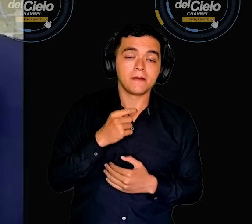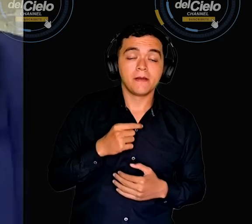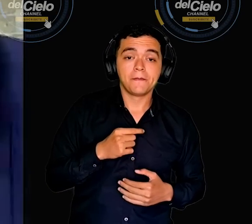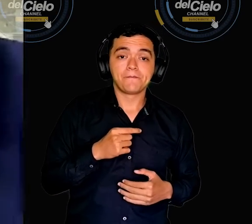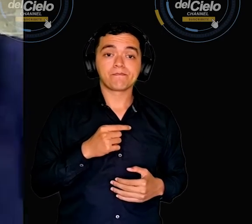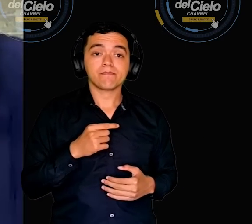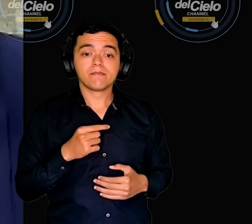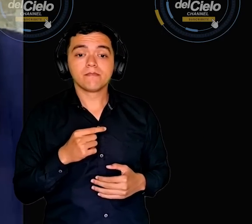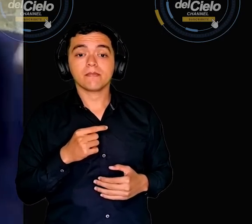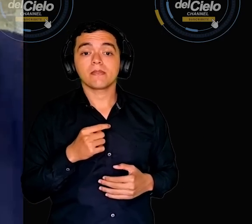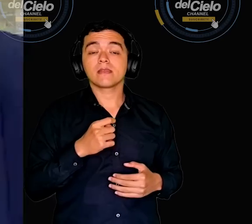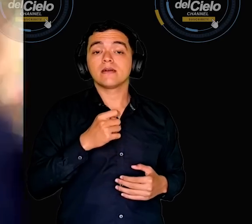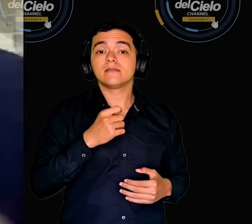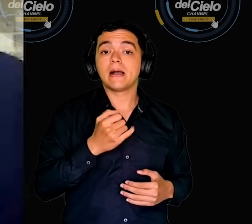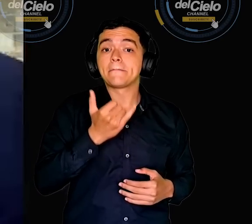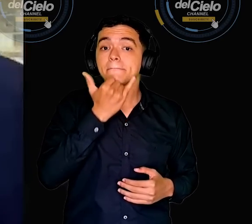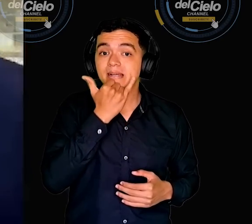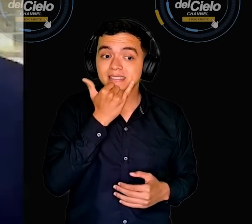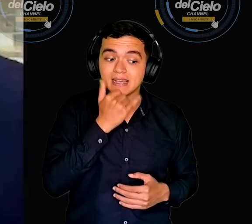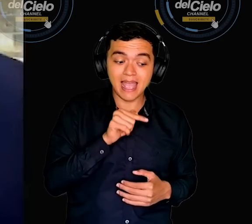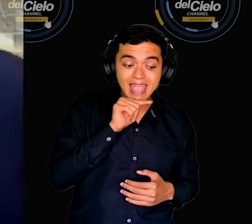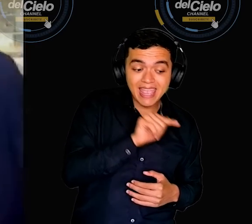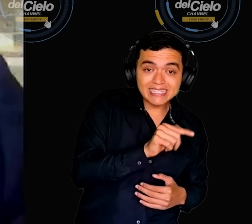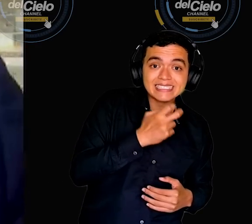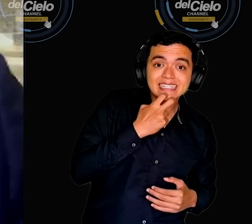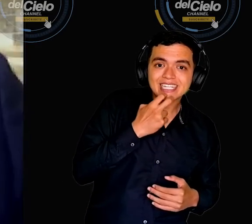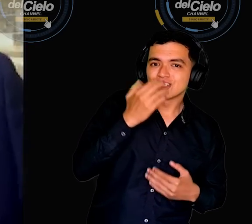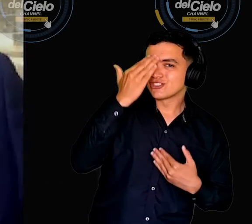puede percatando que lo que faltaba él lo iba a suplir.